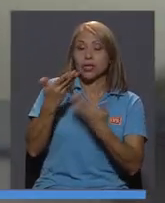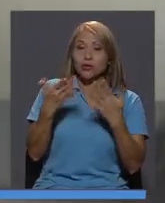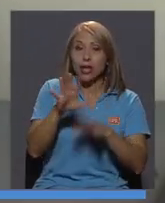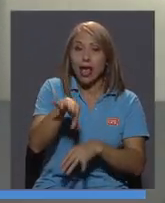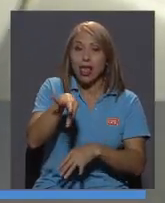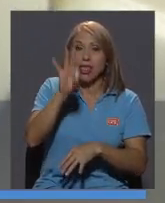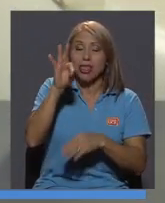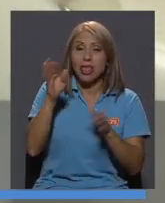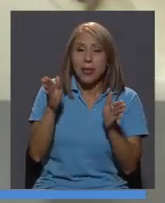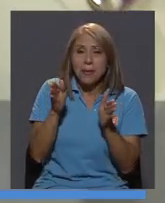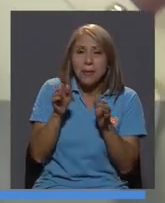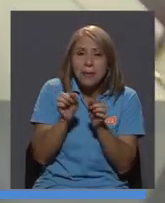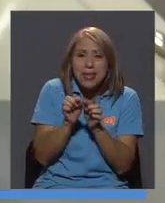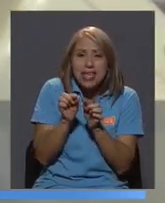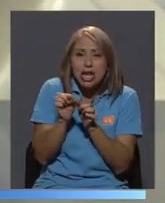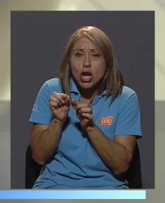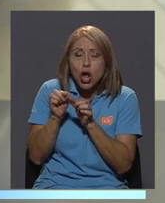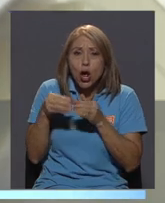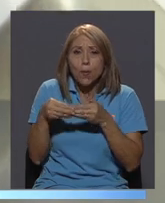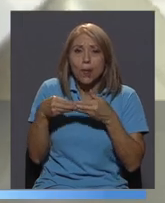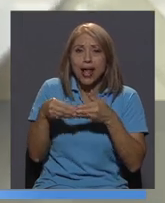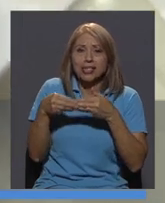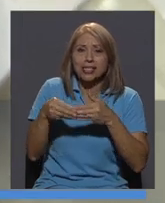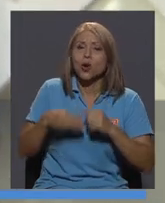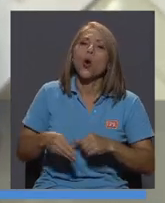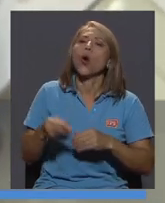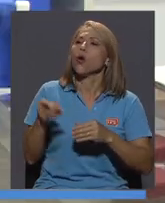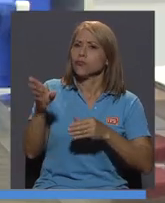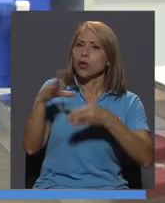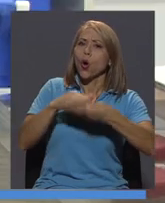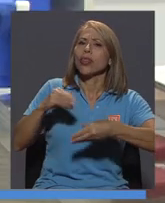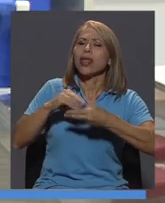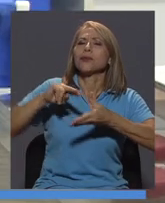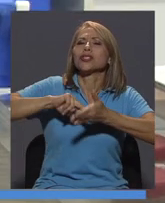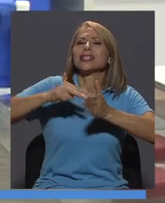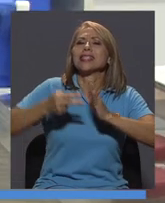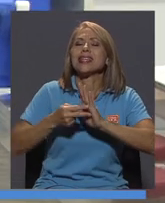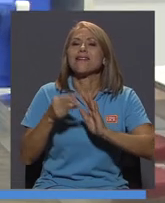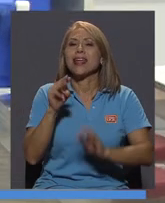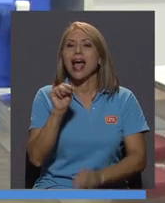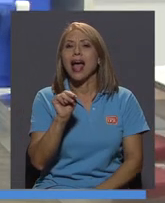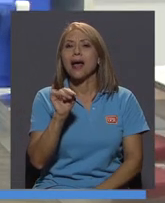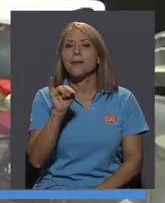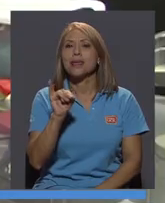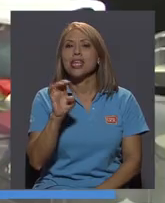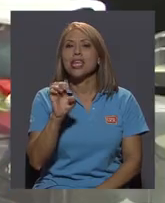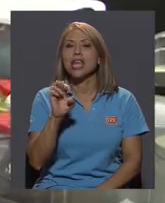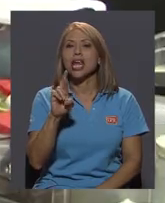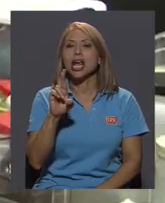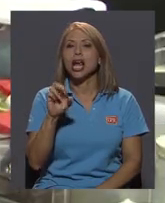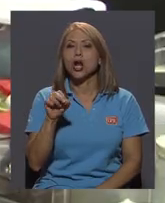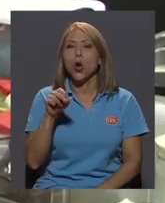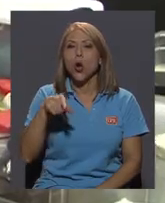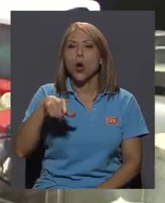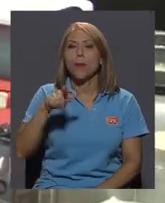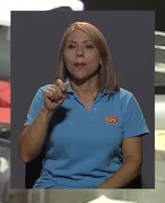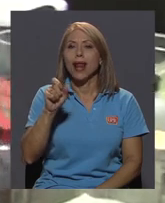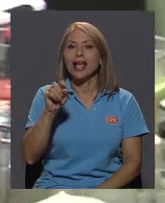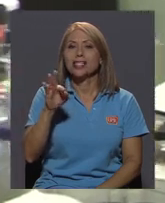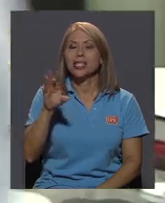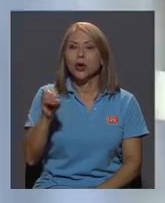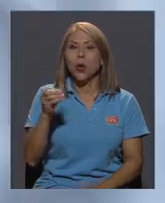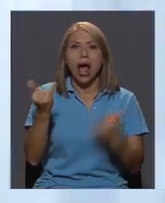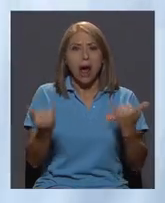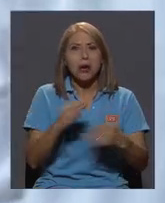plástico marco contemos a las personas que es el micro plástico porque ahora está en boca de todos y de muchos estudios también a nivel